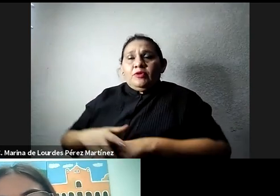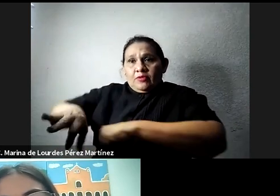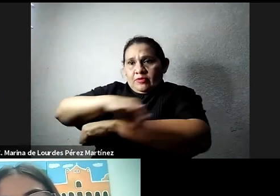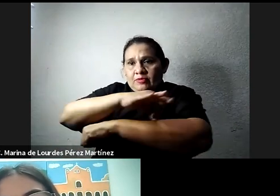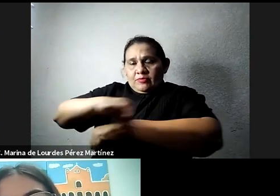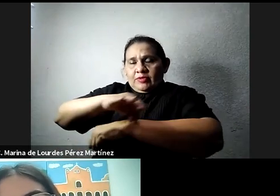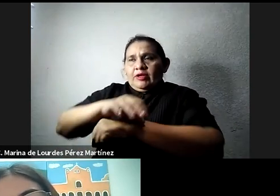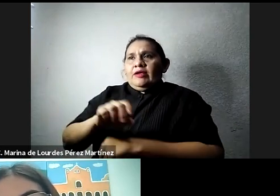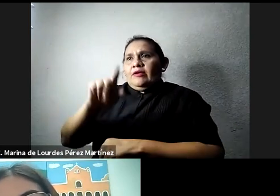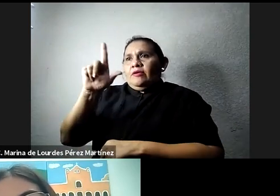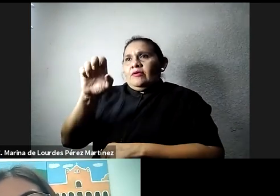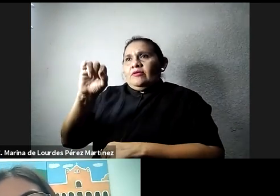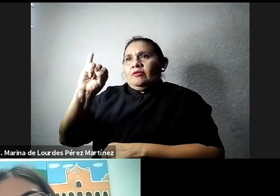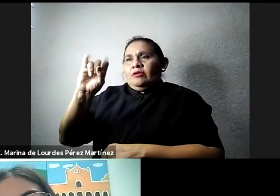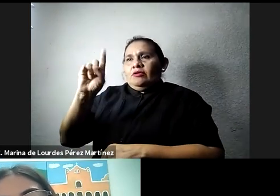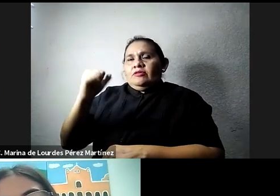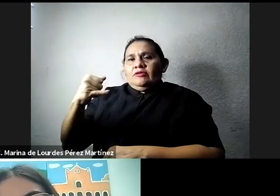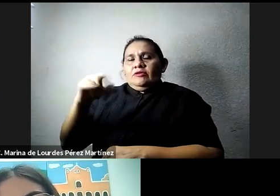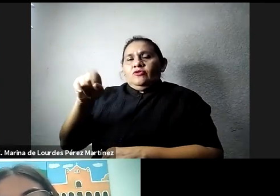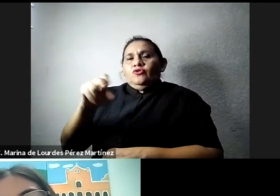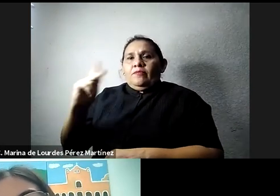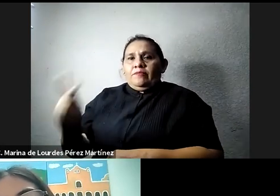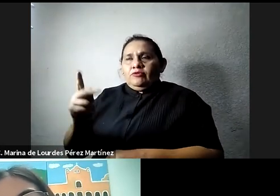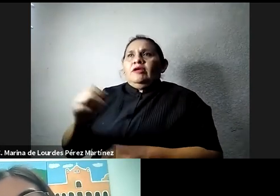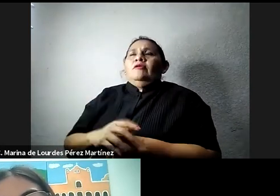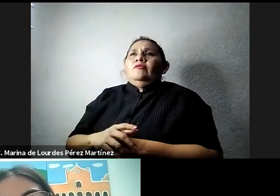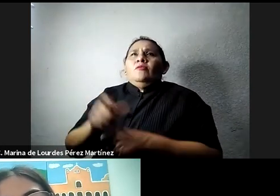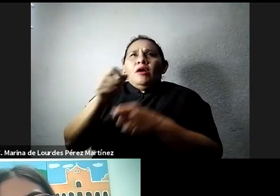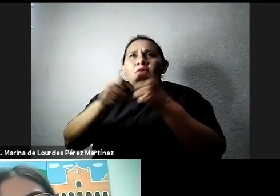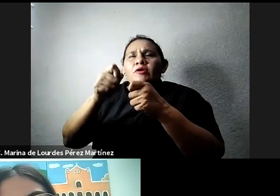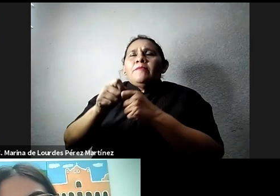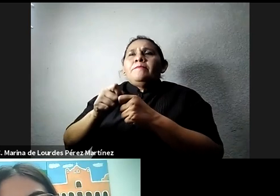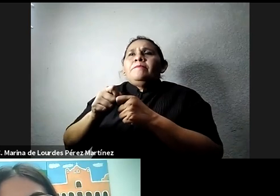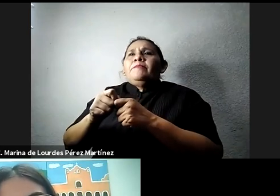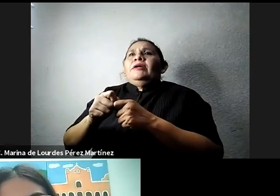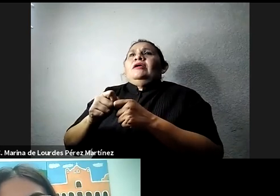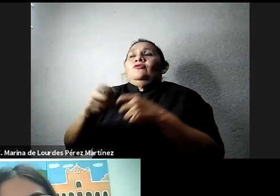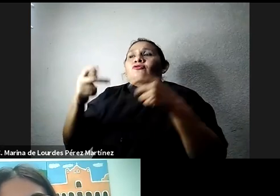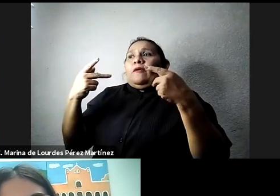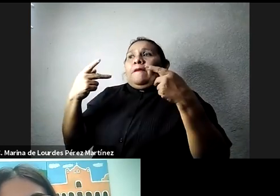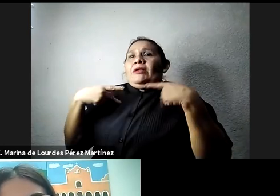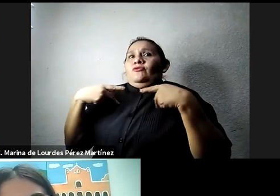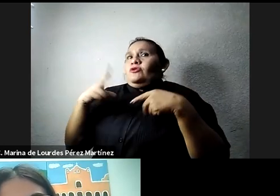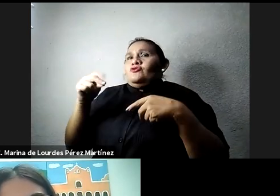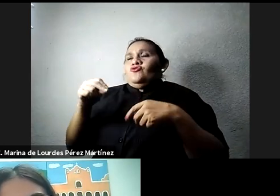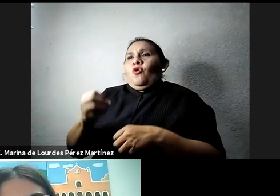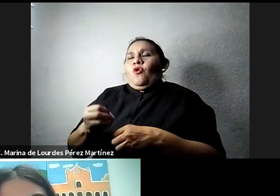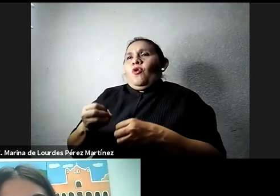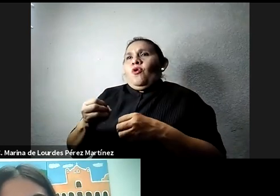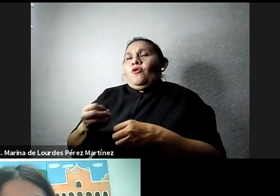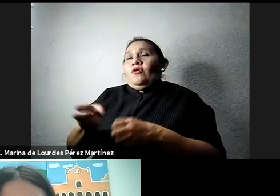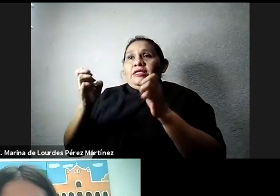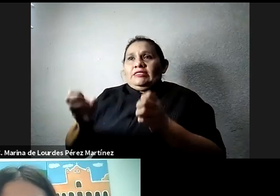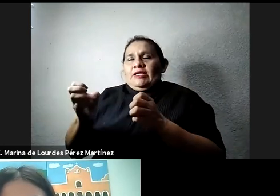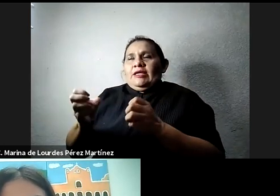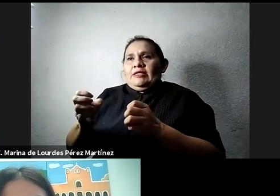nos pregunta, ¿cuál sería una estrategia para que los peatones no ocupen las zonas de ciclovía? Y es